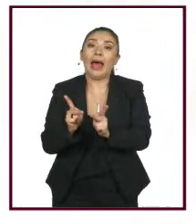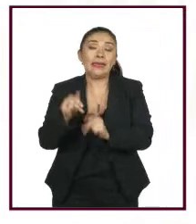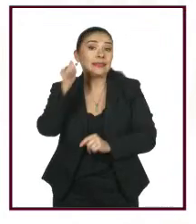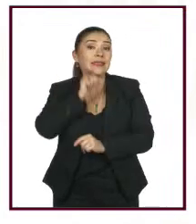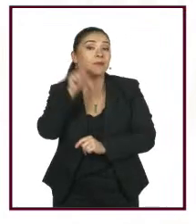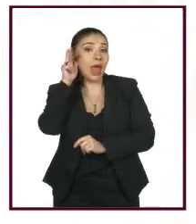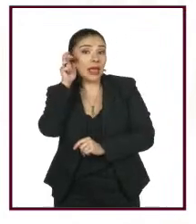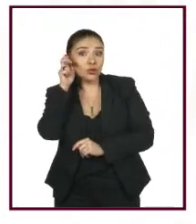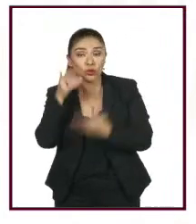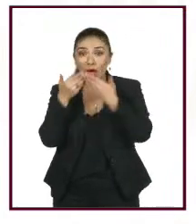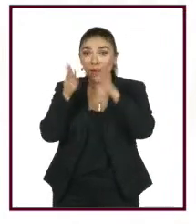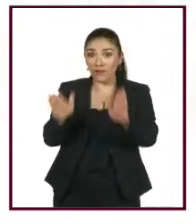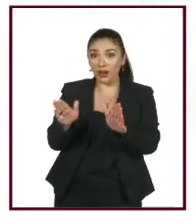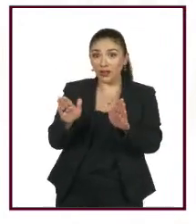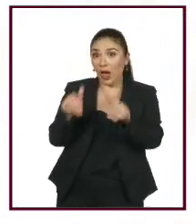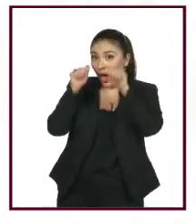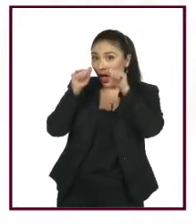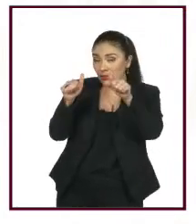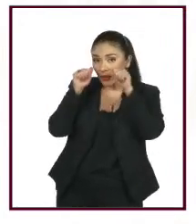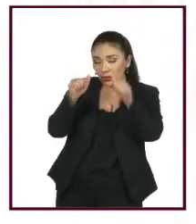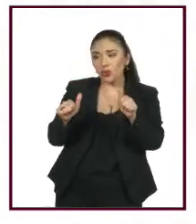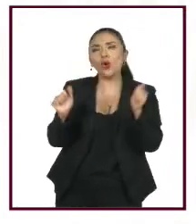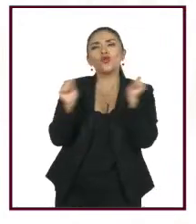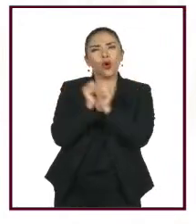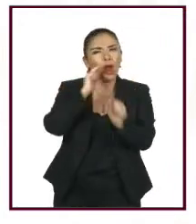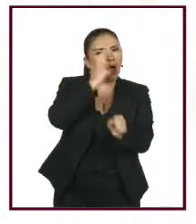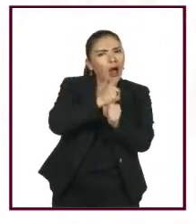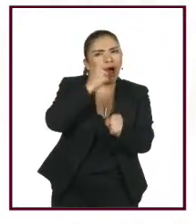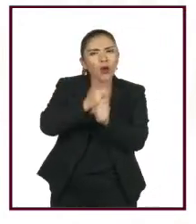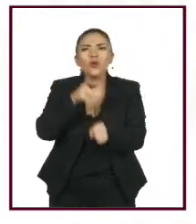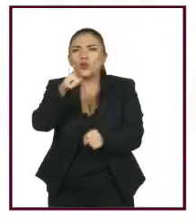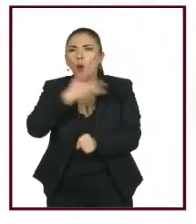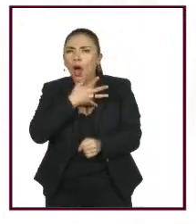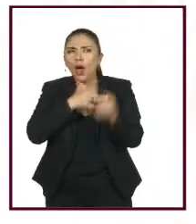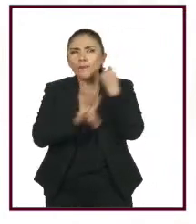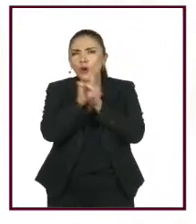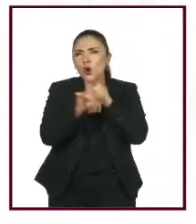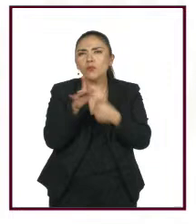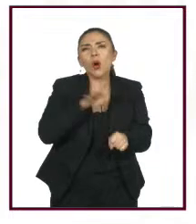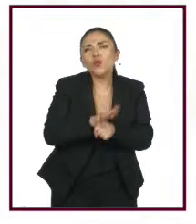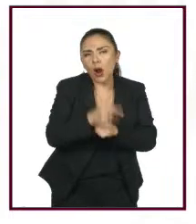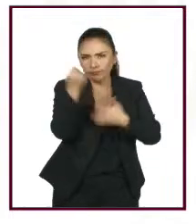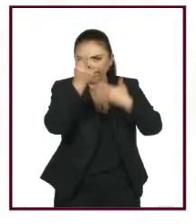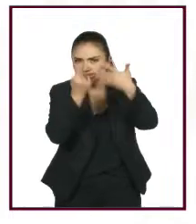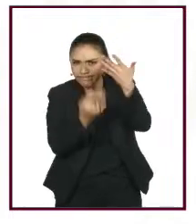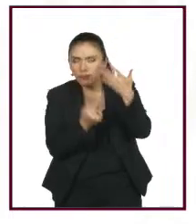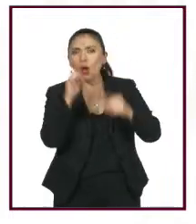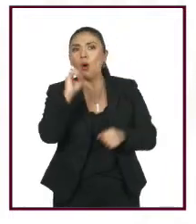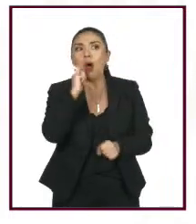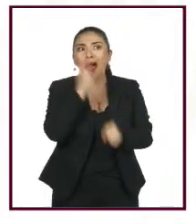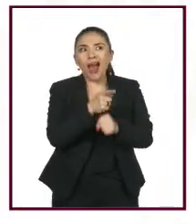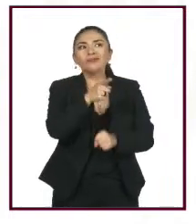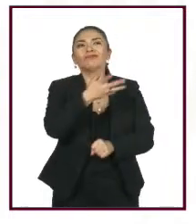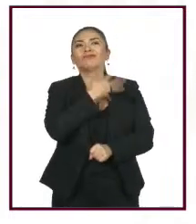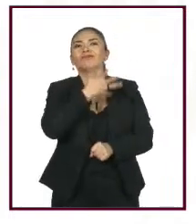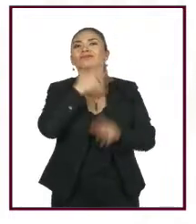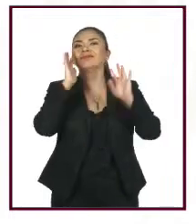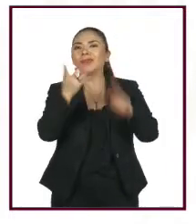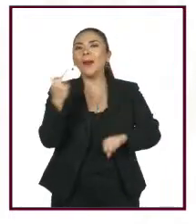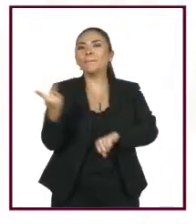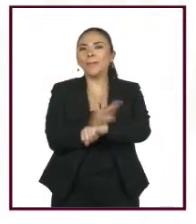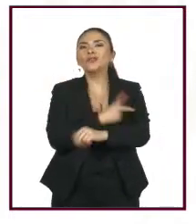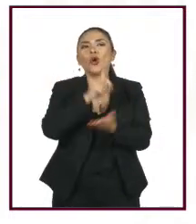escucha activa sobre identificar factores de riesgo, identificar si hay un problema por el consumo de